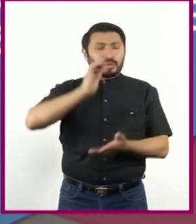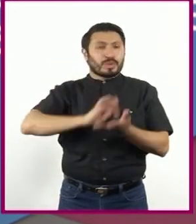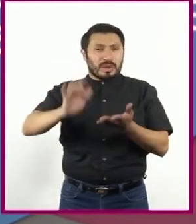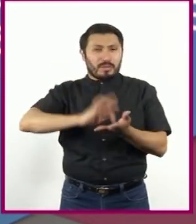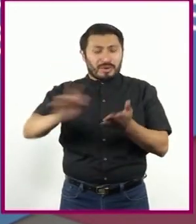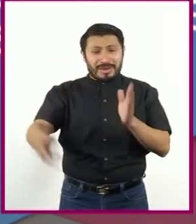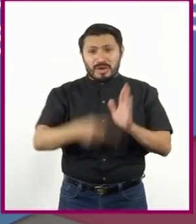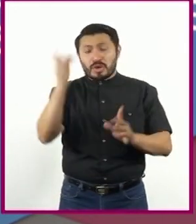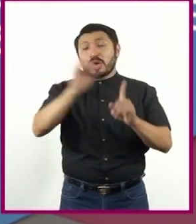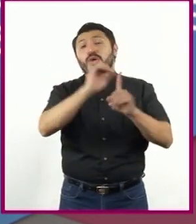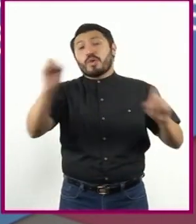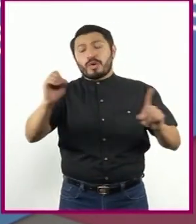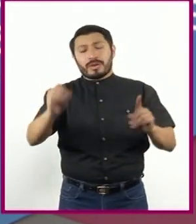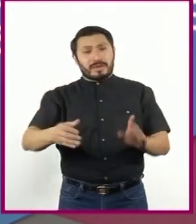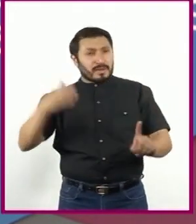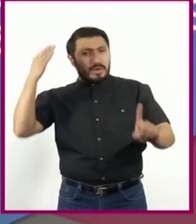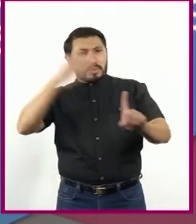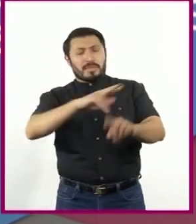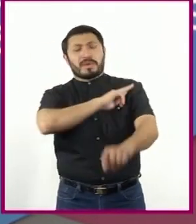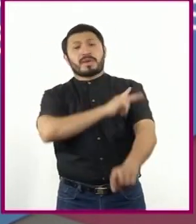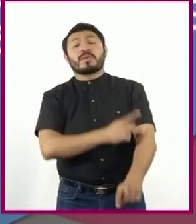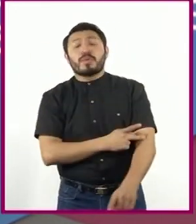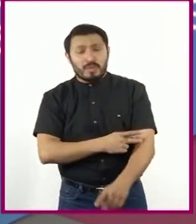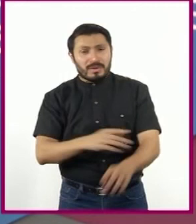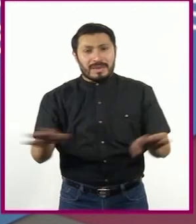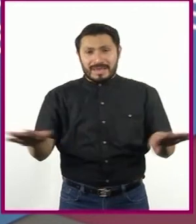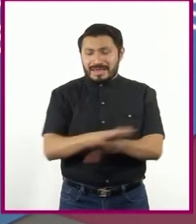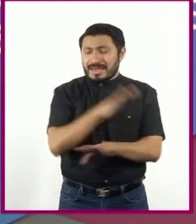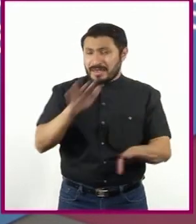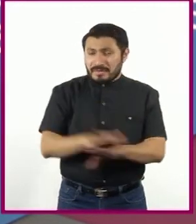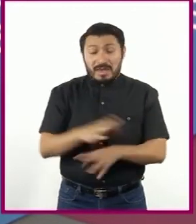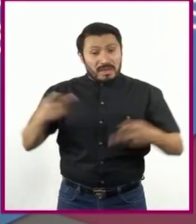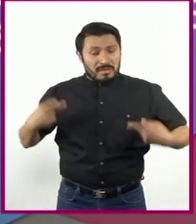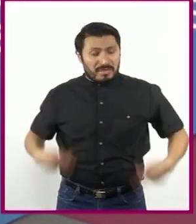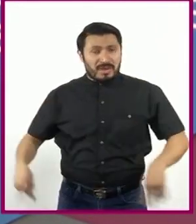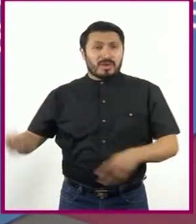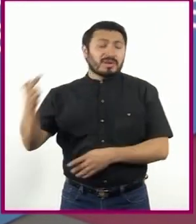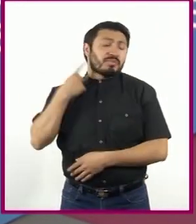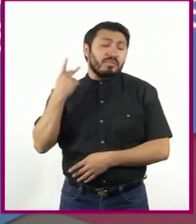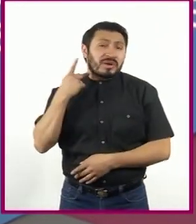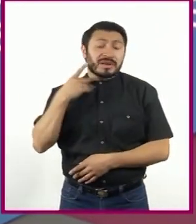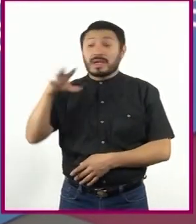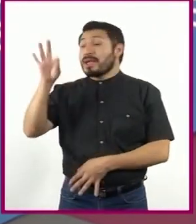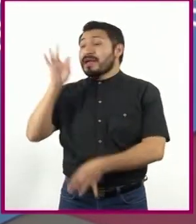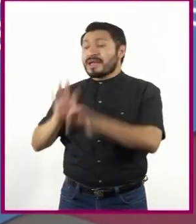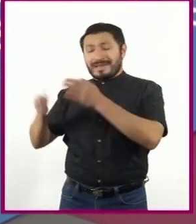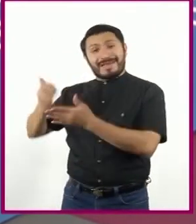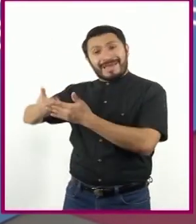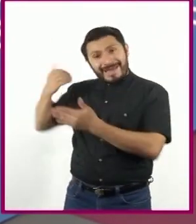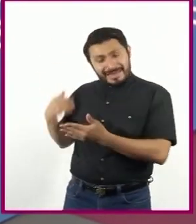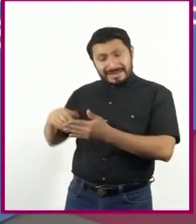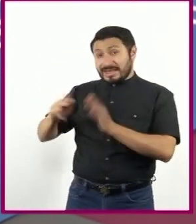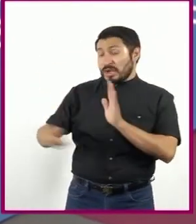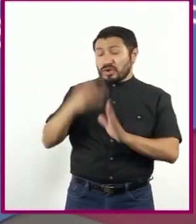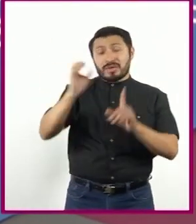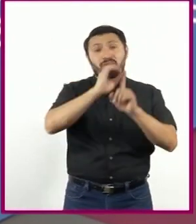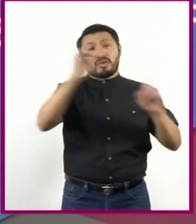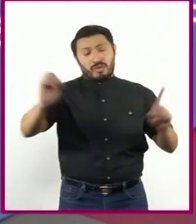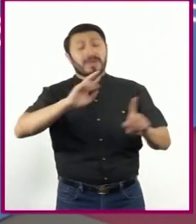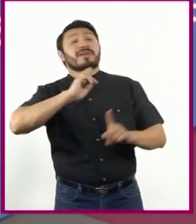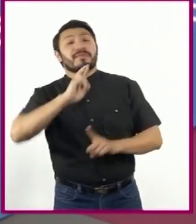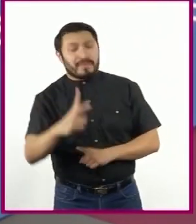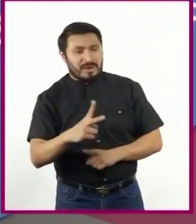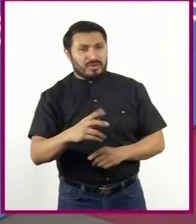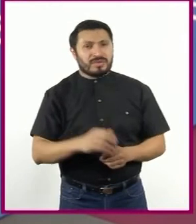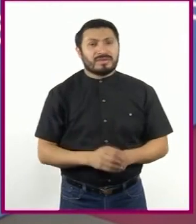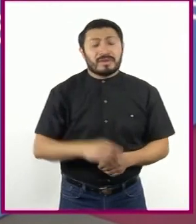orden. Centralizó el poder, sustituyendo a los funcionarios que habían sido elegidos, y reorganizó el gobierno para